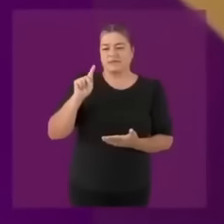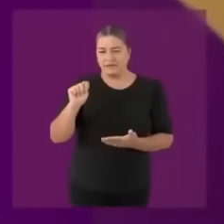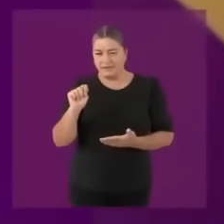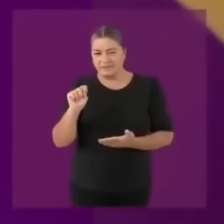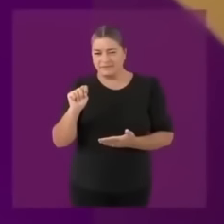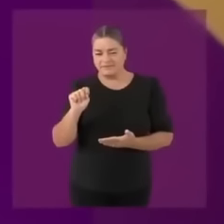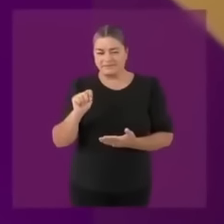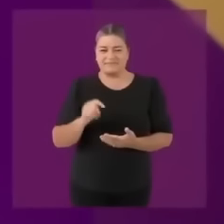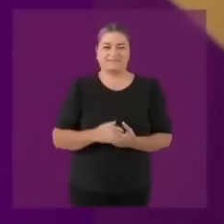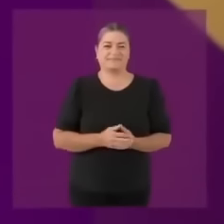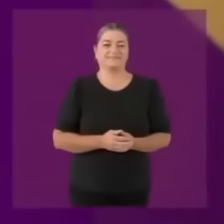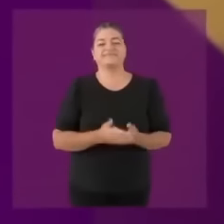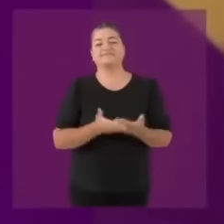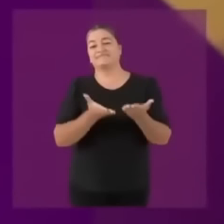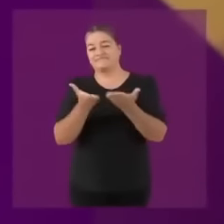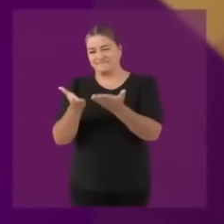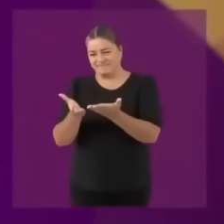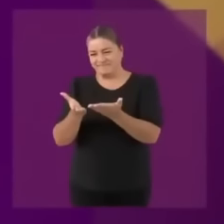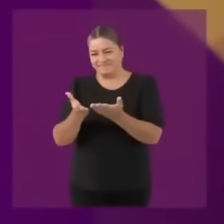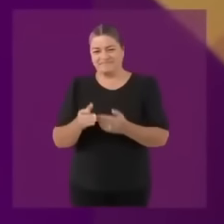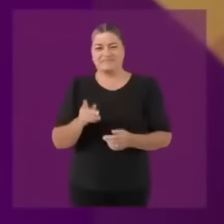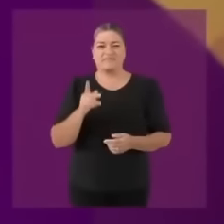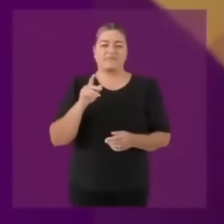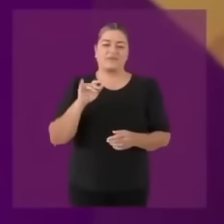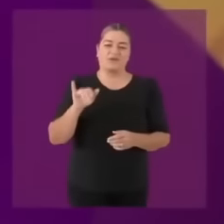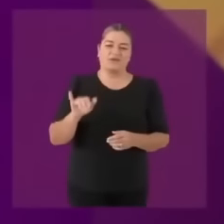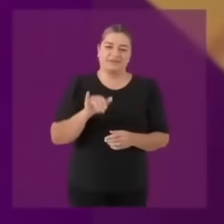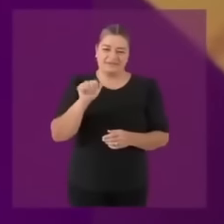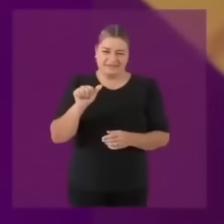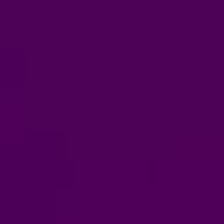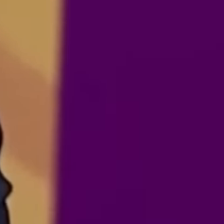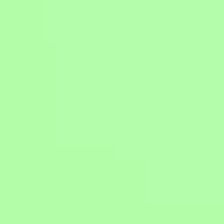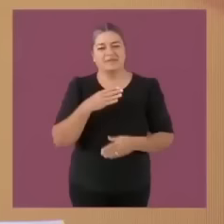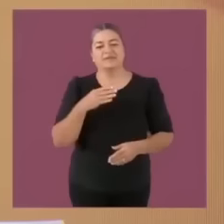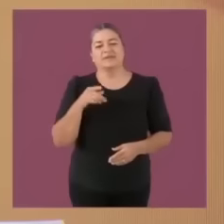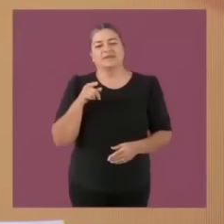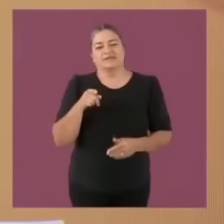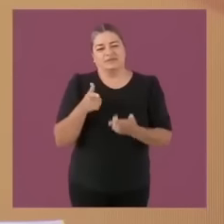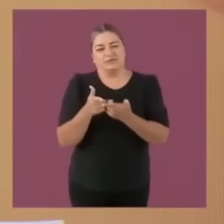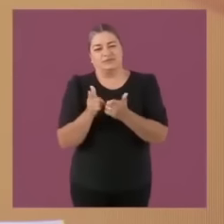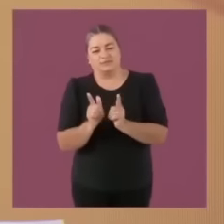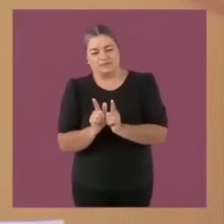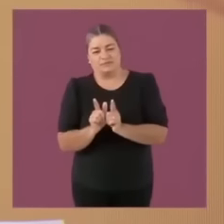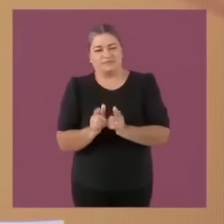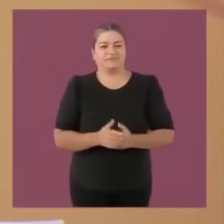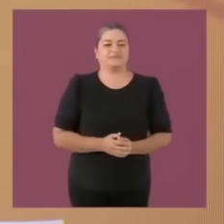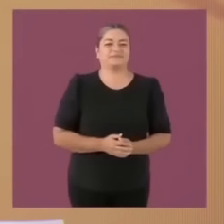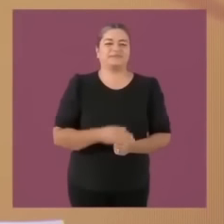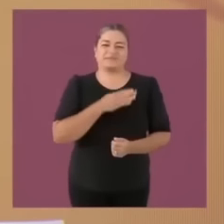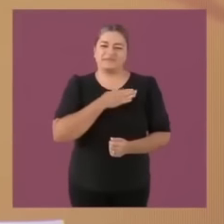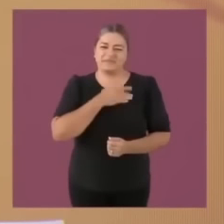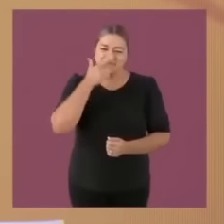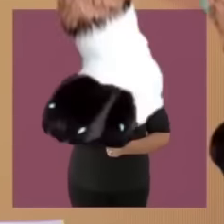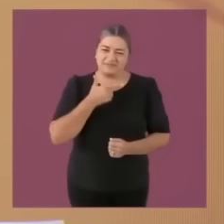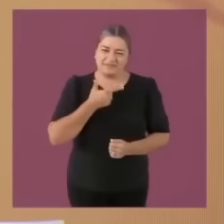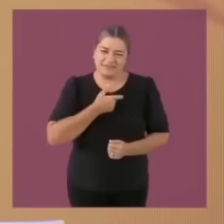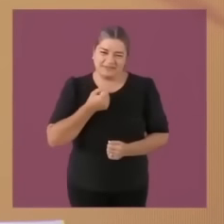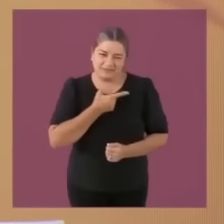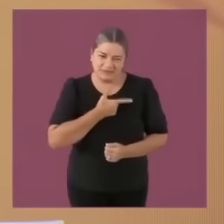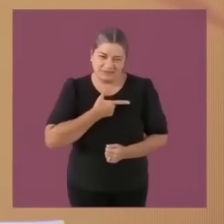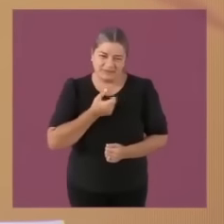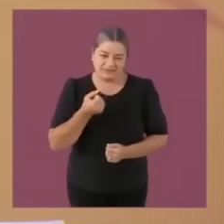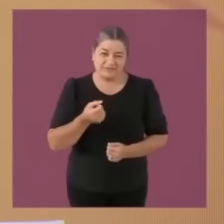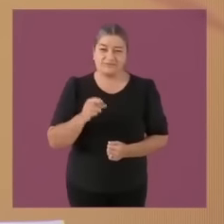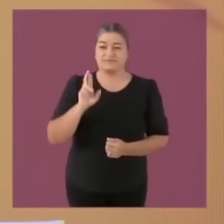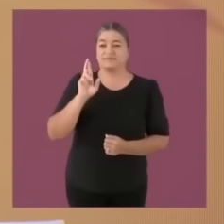El candidato de Movimiento Ciudadano. ¿Tú quién eres? Xochitl Gálvez, candidata de la coalición Fuera los Fuegos de